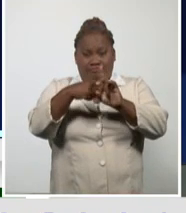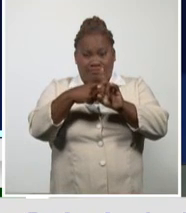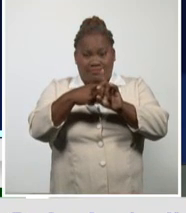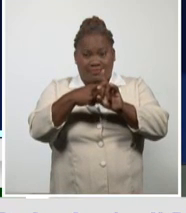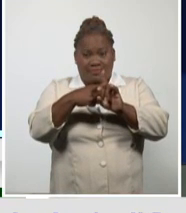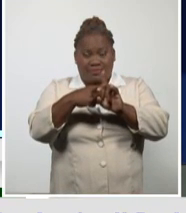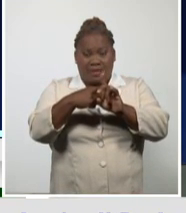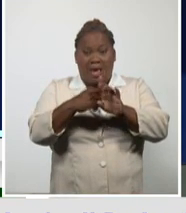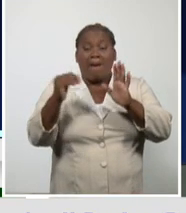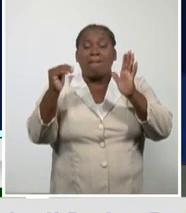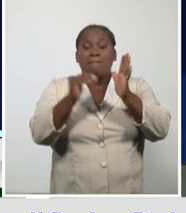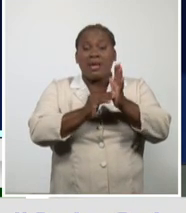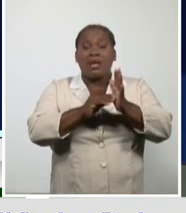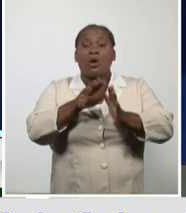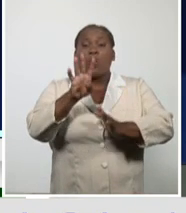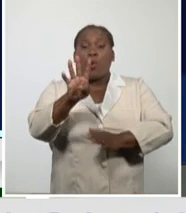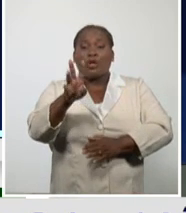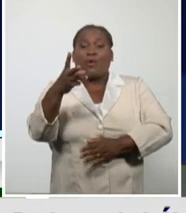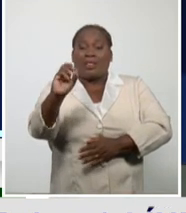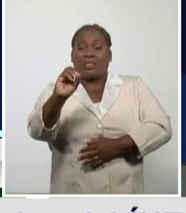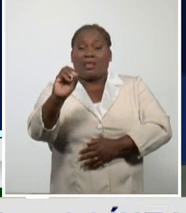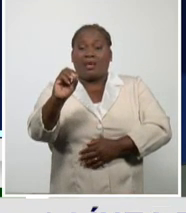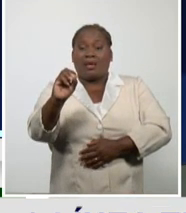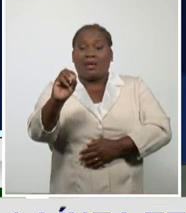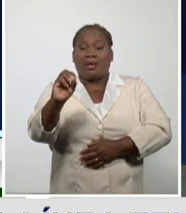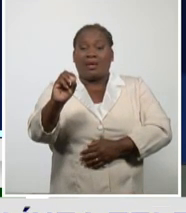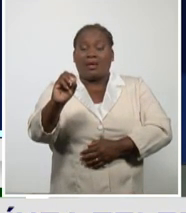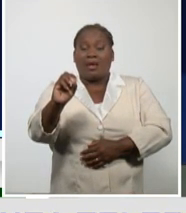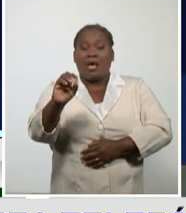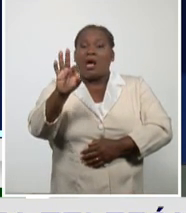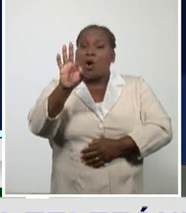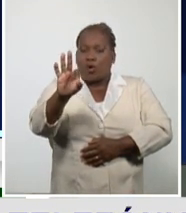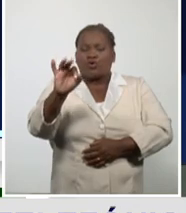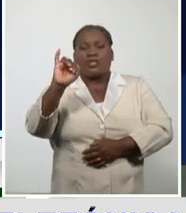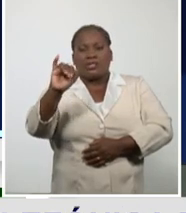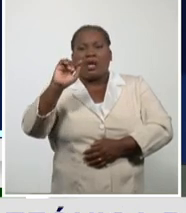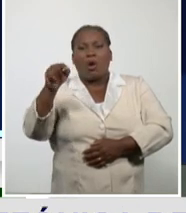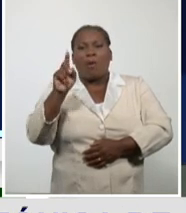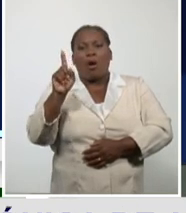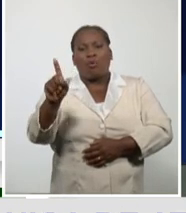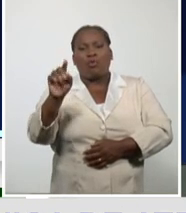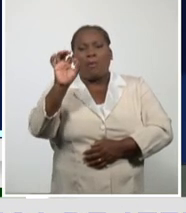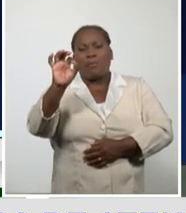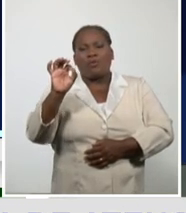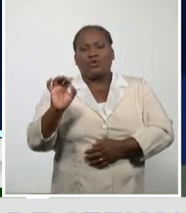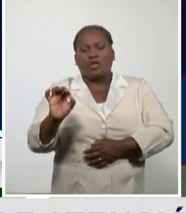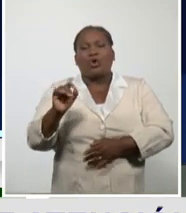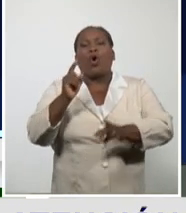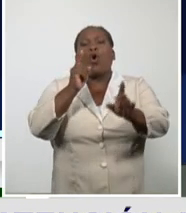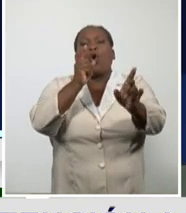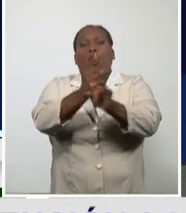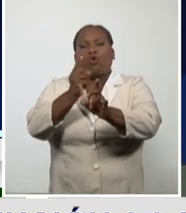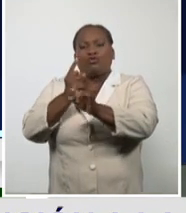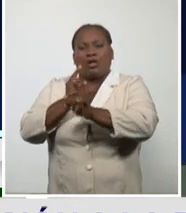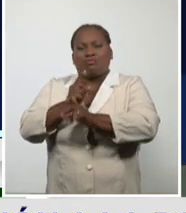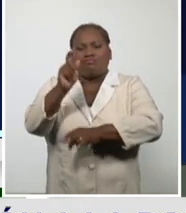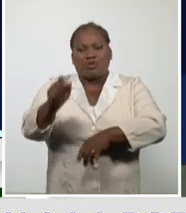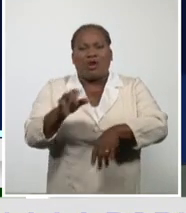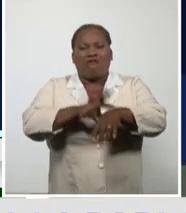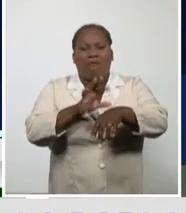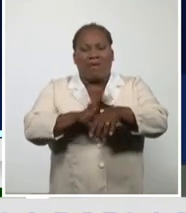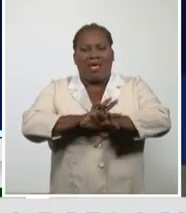hay 1.420, o sea, el 86,1% son contactos de casos confirmados.